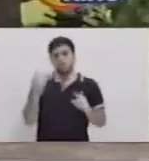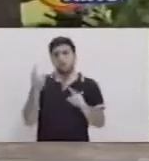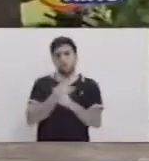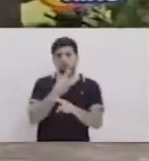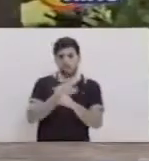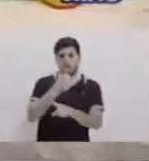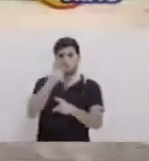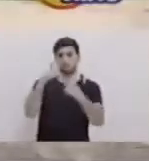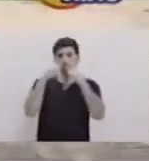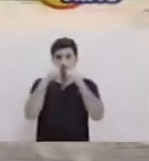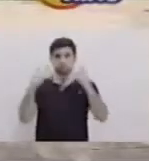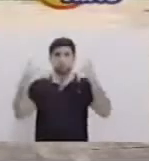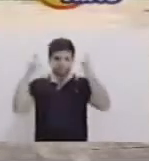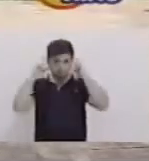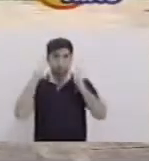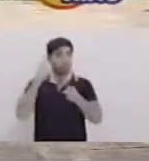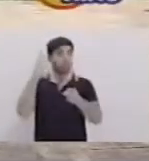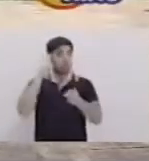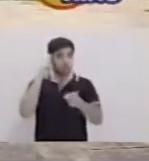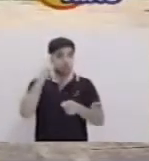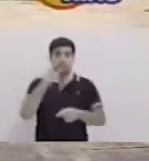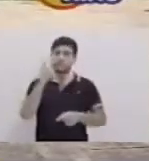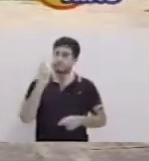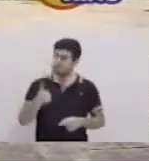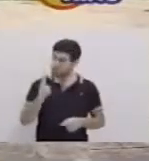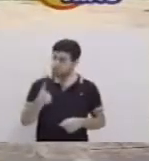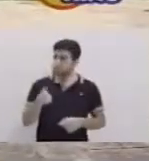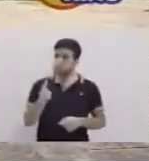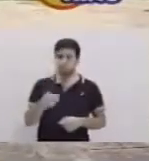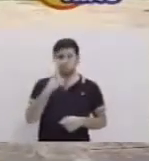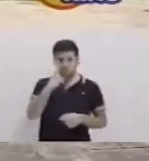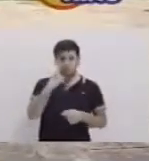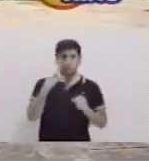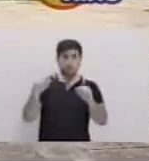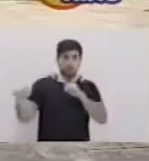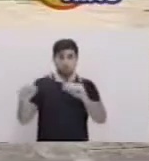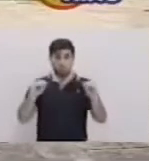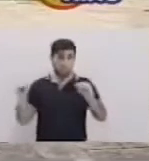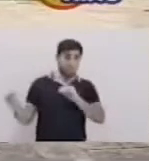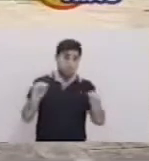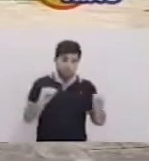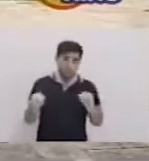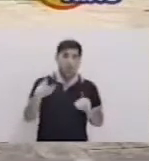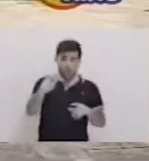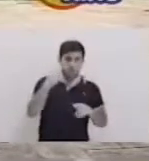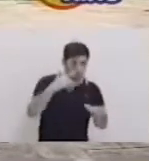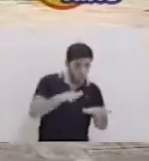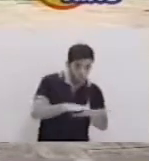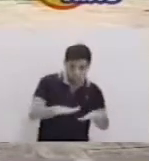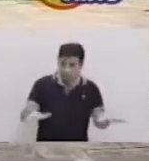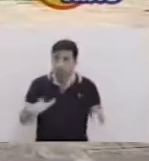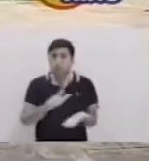sin la mascarilla. Siempre toma en cuenta que donde vas a trabajar tiene que ser una superficie limpia y tienes que